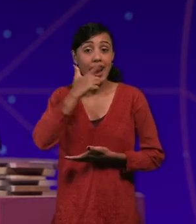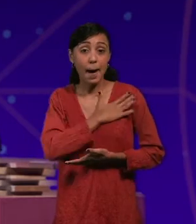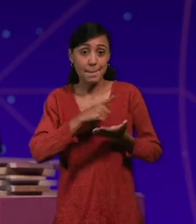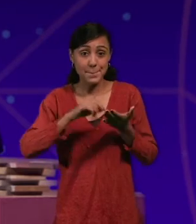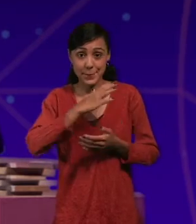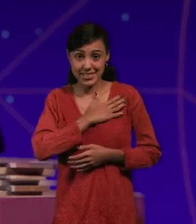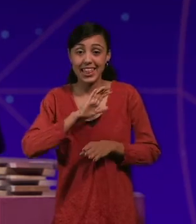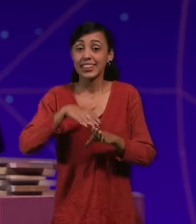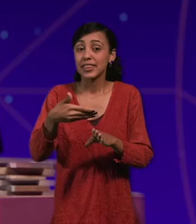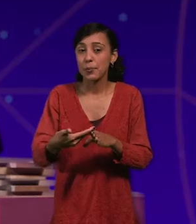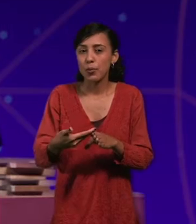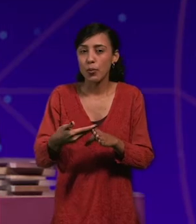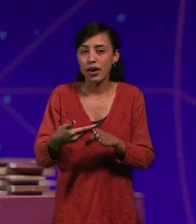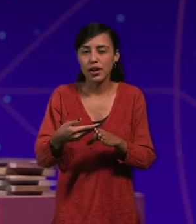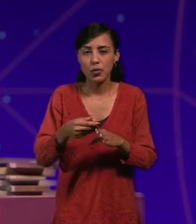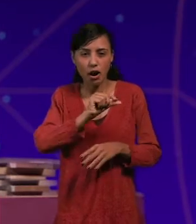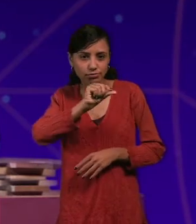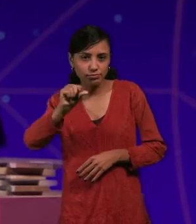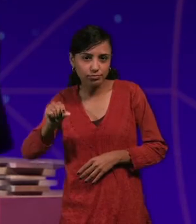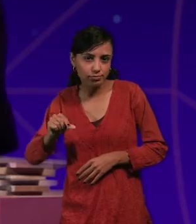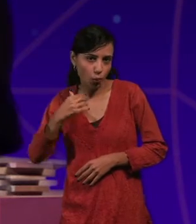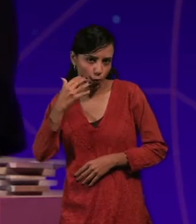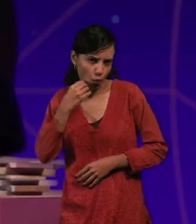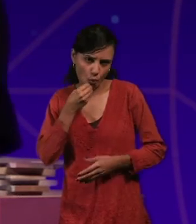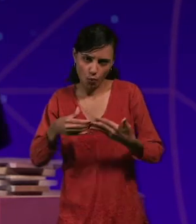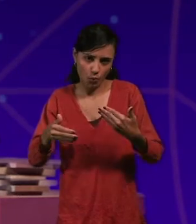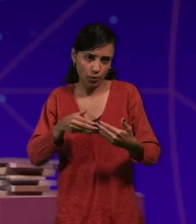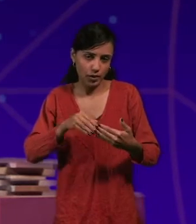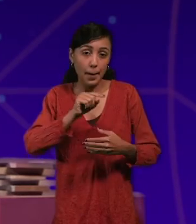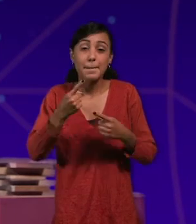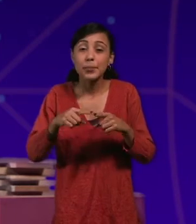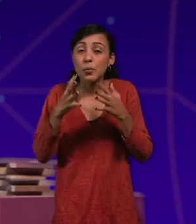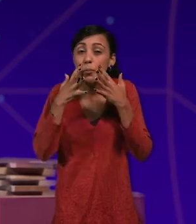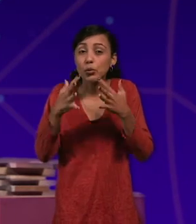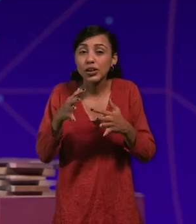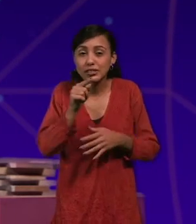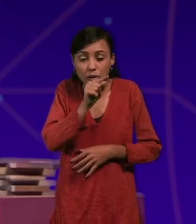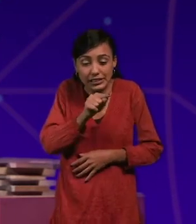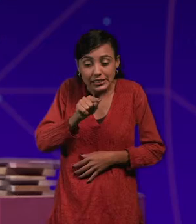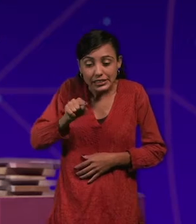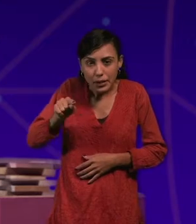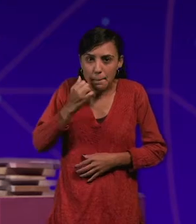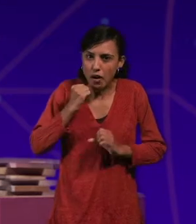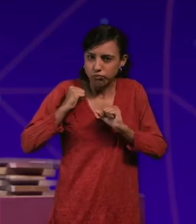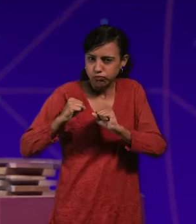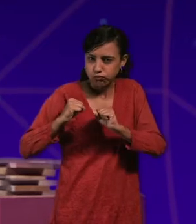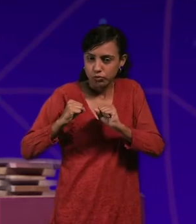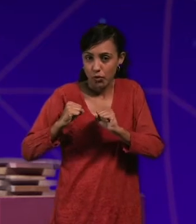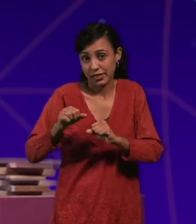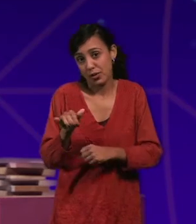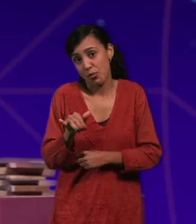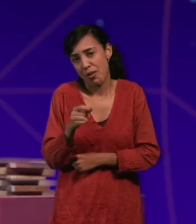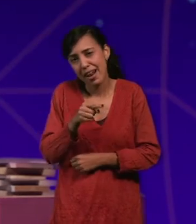luego le voy a pasar con un plumón. Un plumón que puede ser de cualquier color, pero lo importante es que la línea se ponga un poquito más oscura que